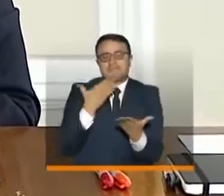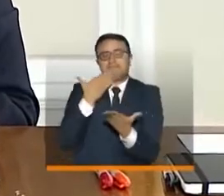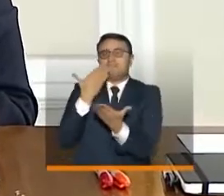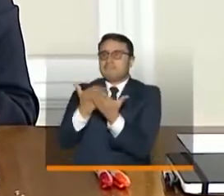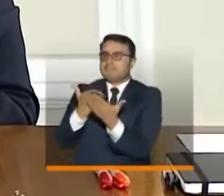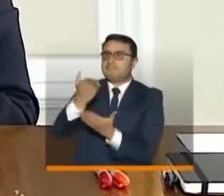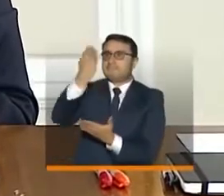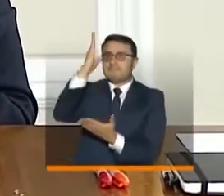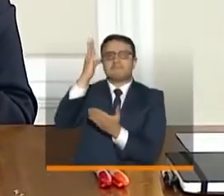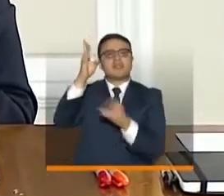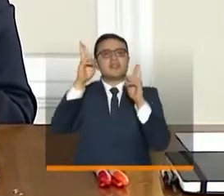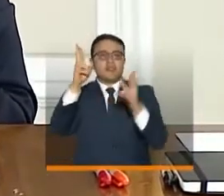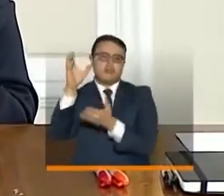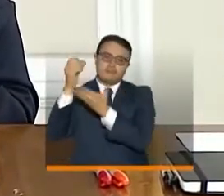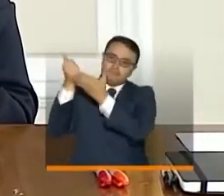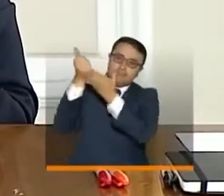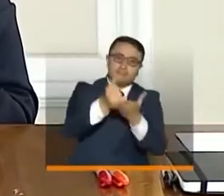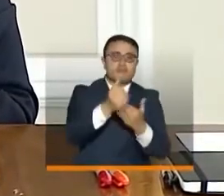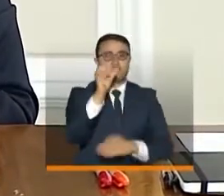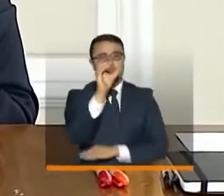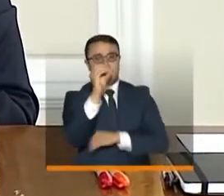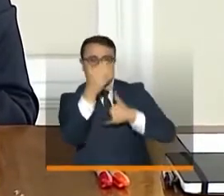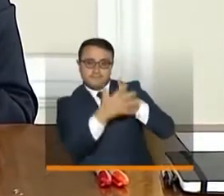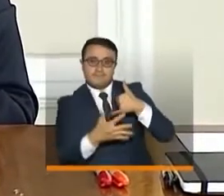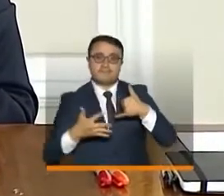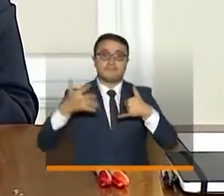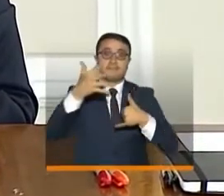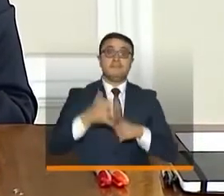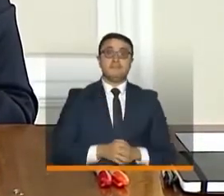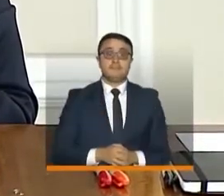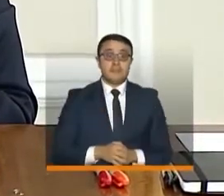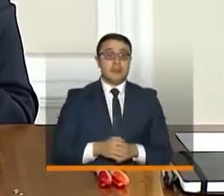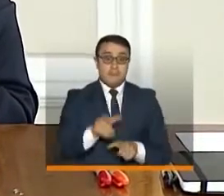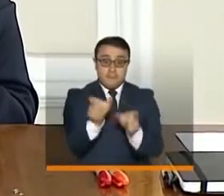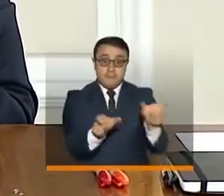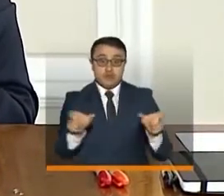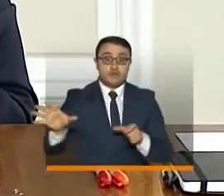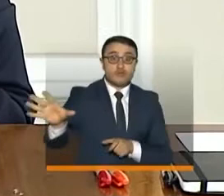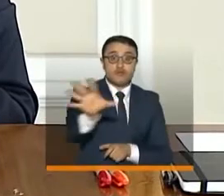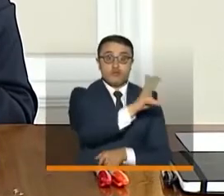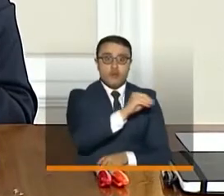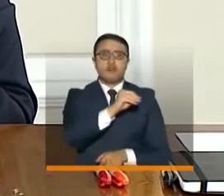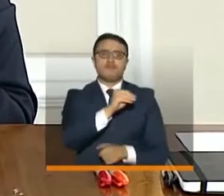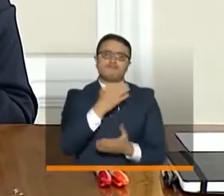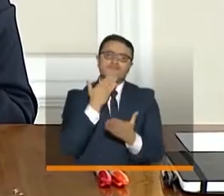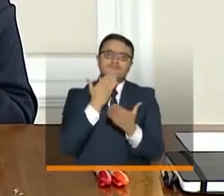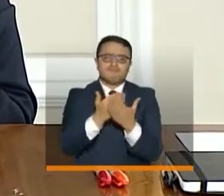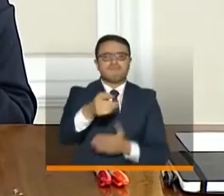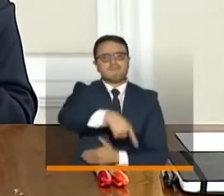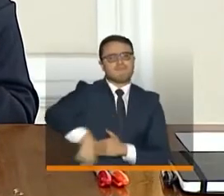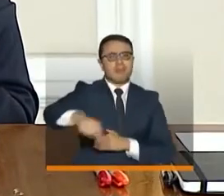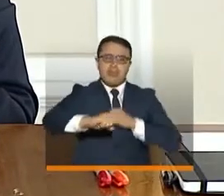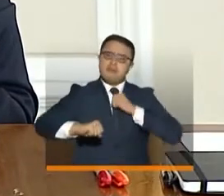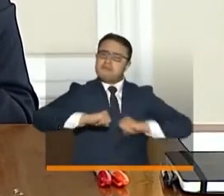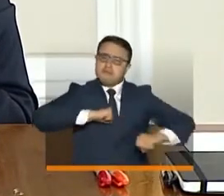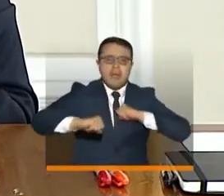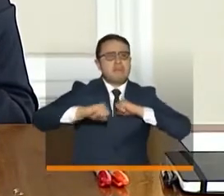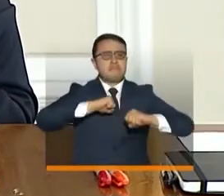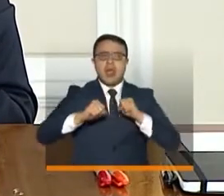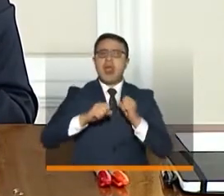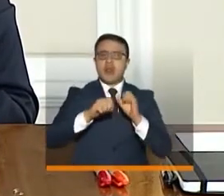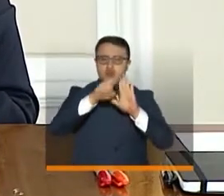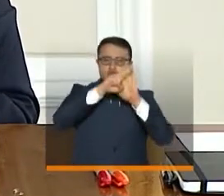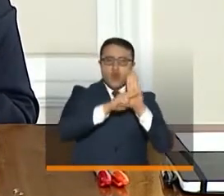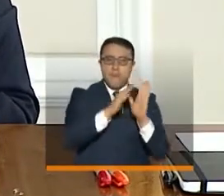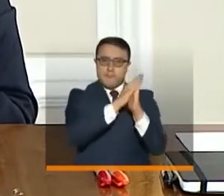que copiar. El pasado 22 de septiembre en el programa televisivo Prevención y Acción, en el cual resumen las medidas tomadas para